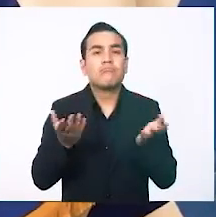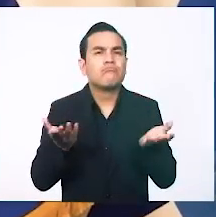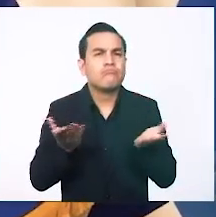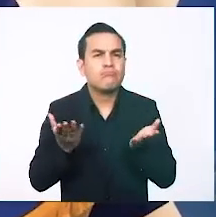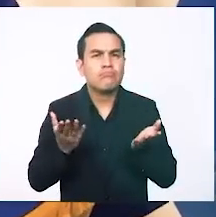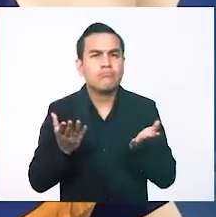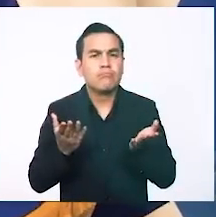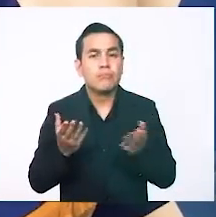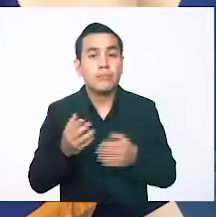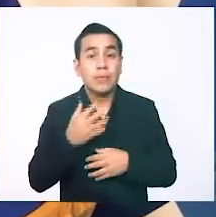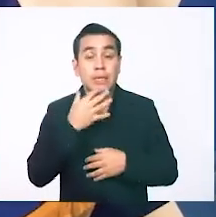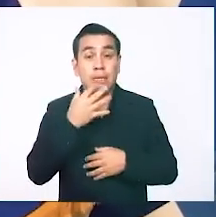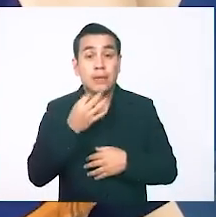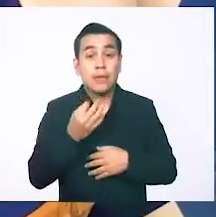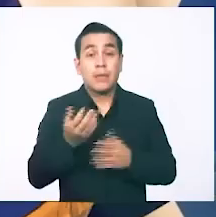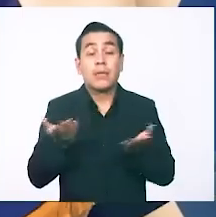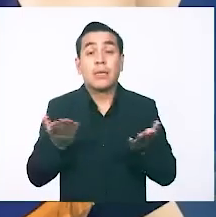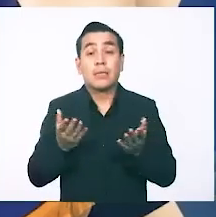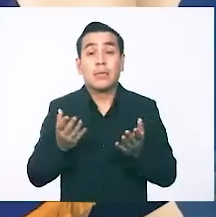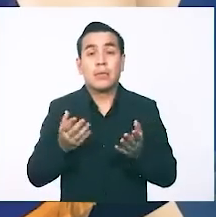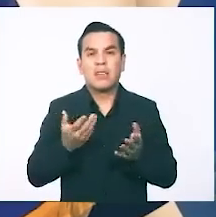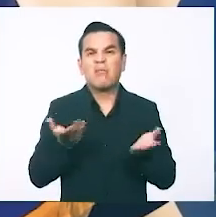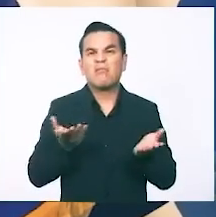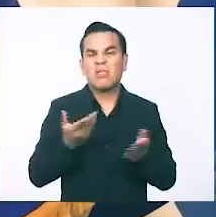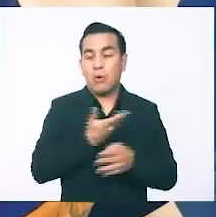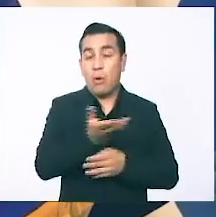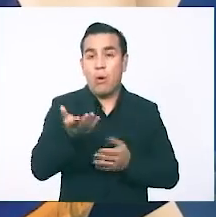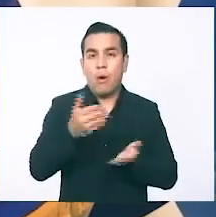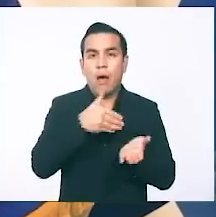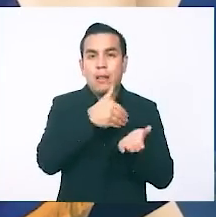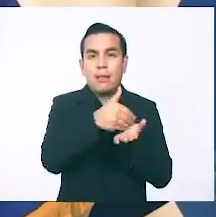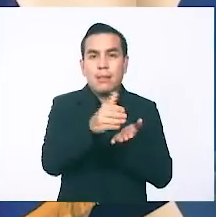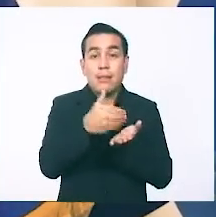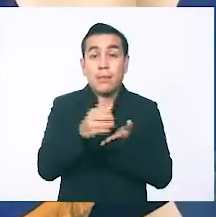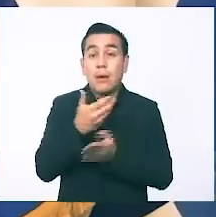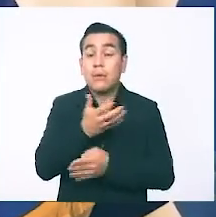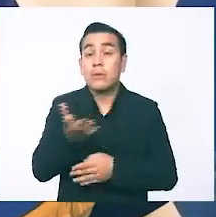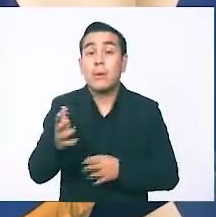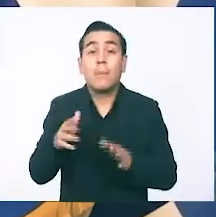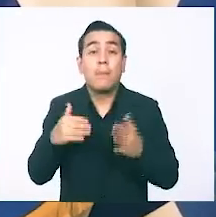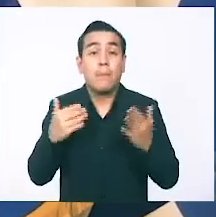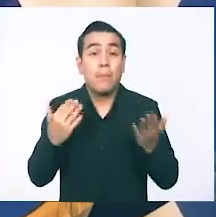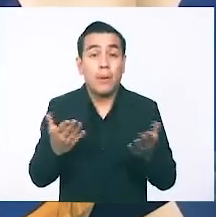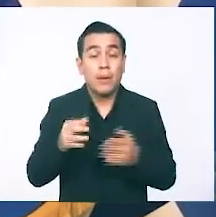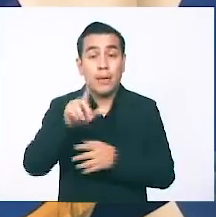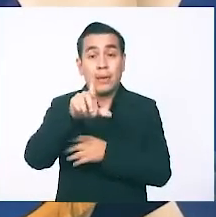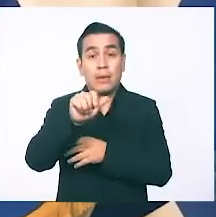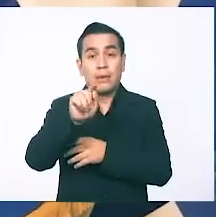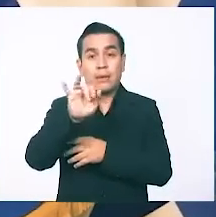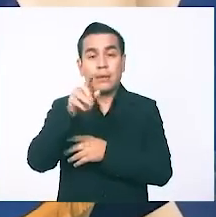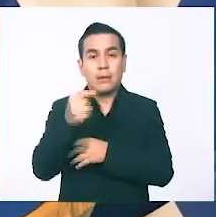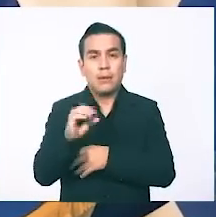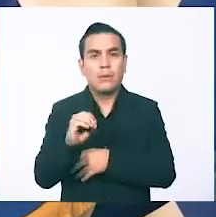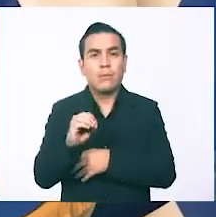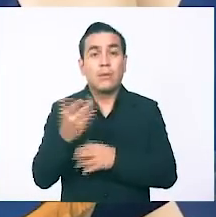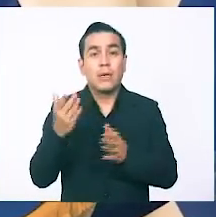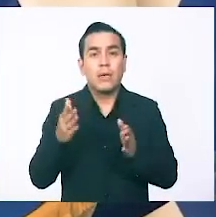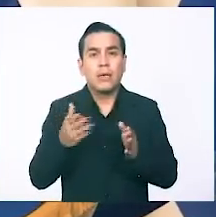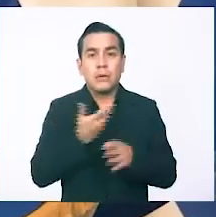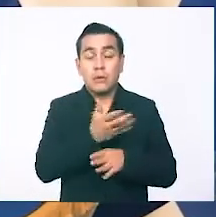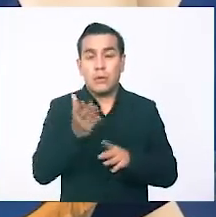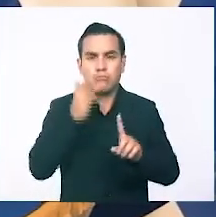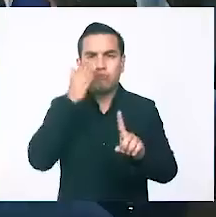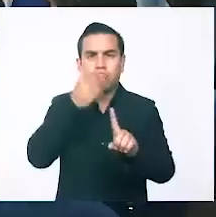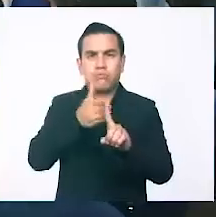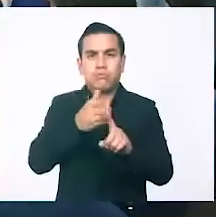el House Whip, como le dicen allá, el látigo de la Casa de Representantes, le llaman látigo porque él es el que se encarga de alinear los votos